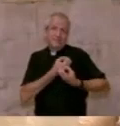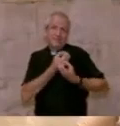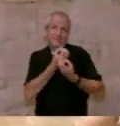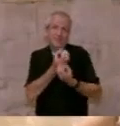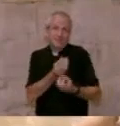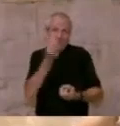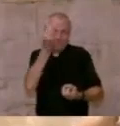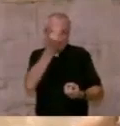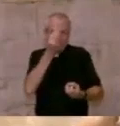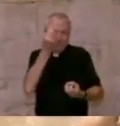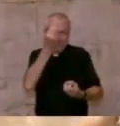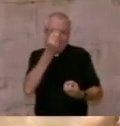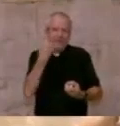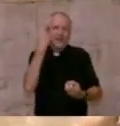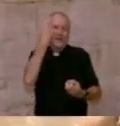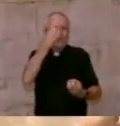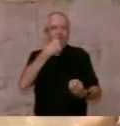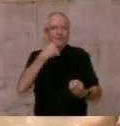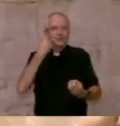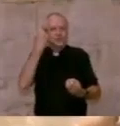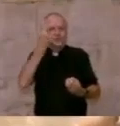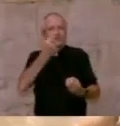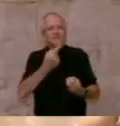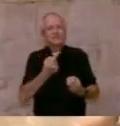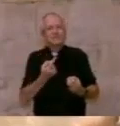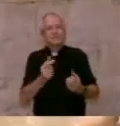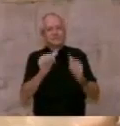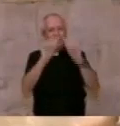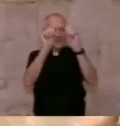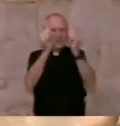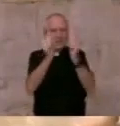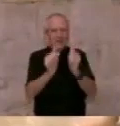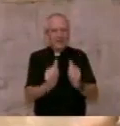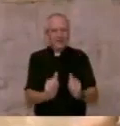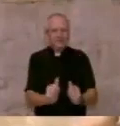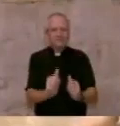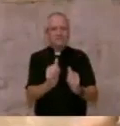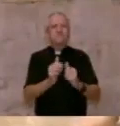inspirar en el rostro y en otros detalles de su sagrada imagen.